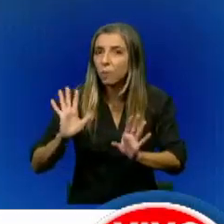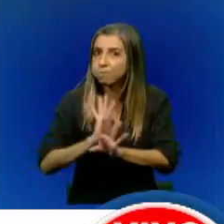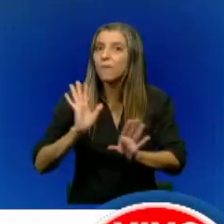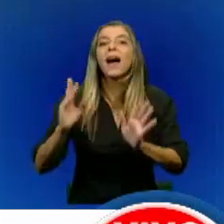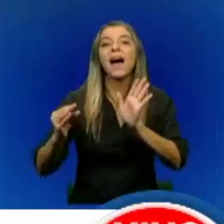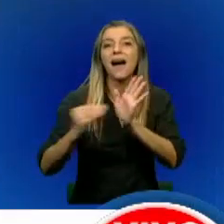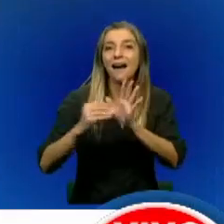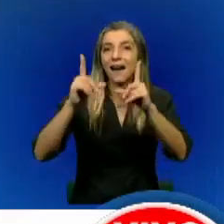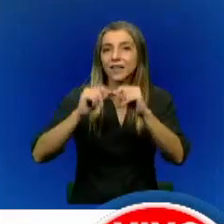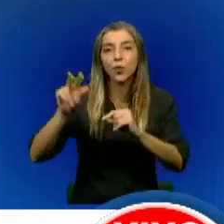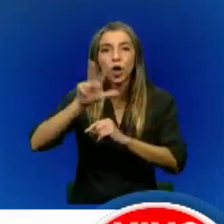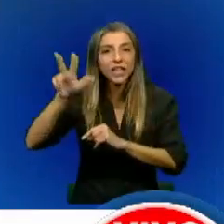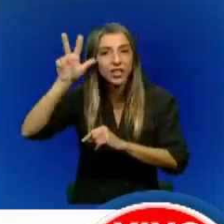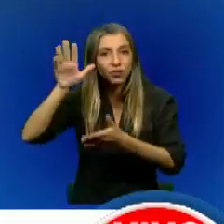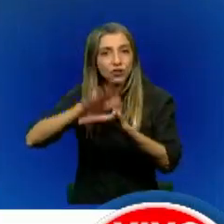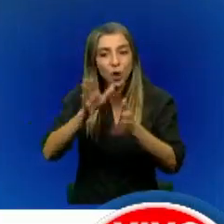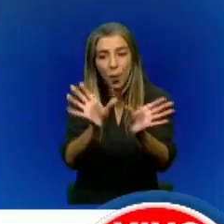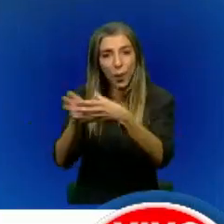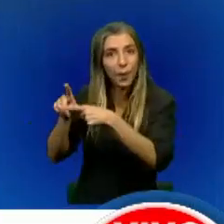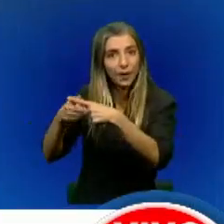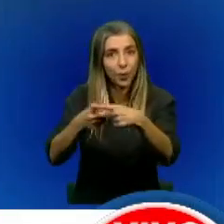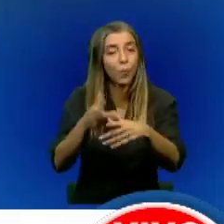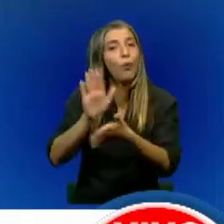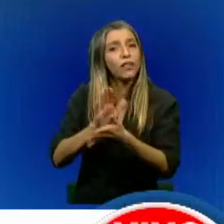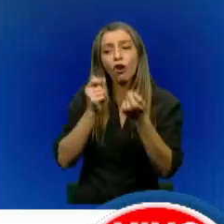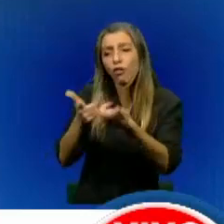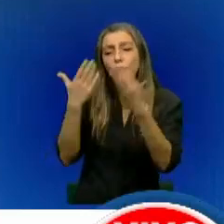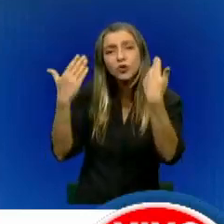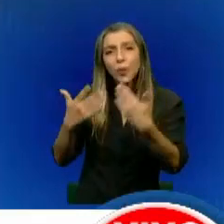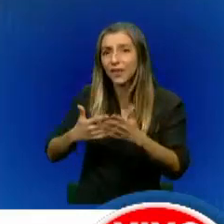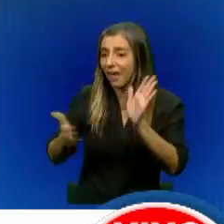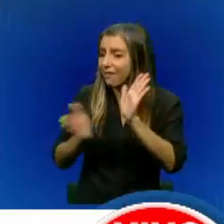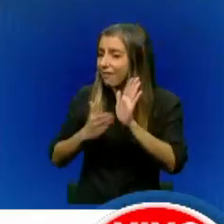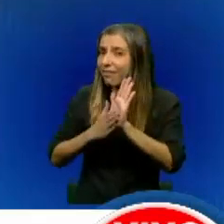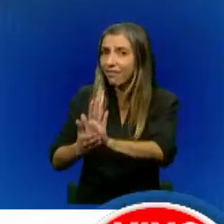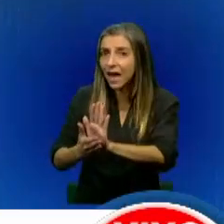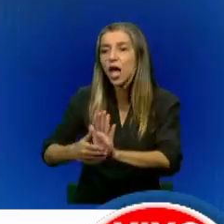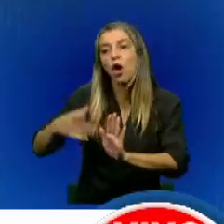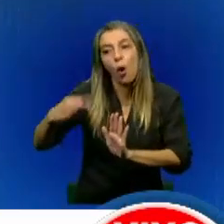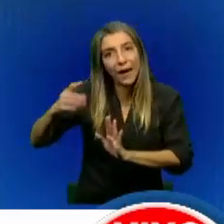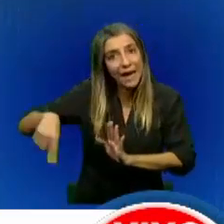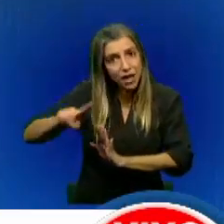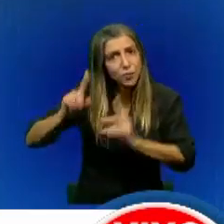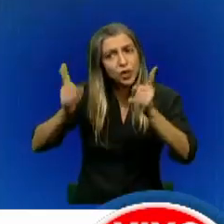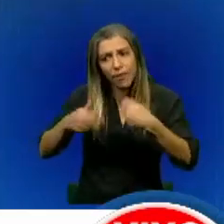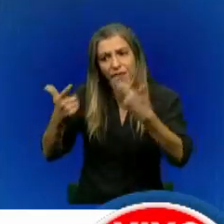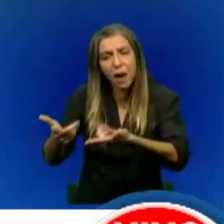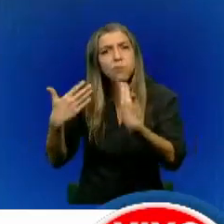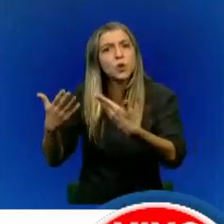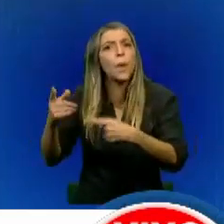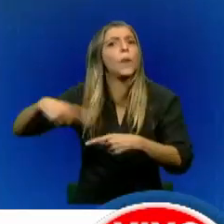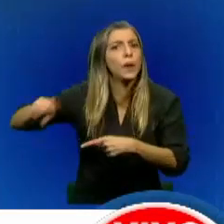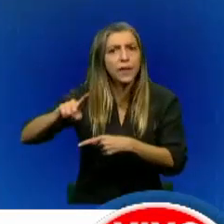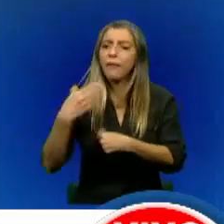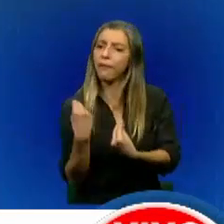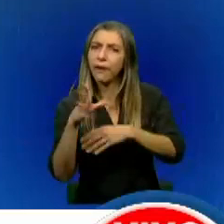artículo 38 a los partidos políticos y se les garantizó y se les exigió también que tenían que elegir a